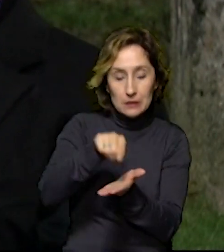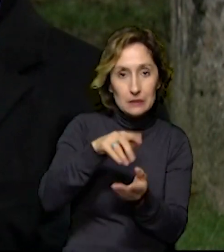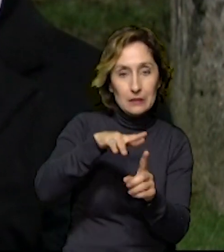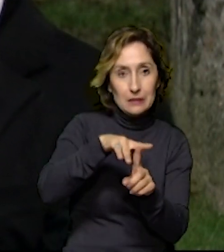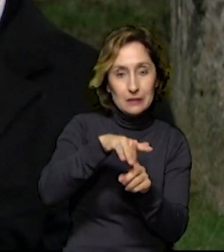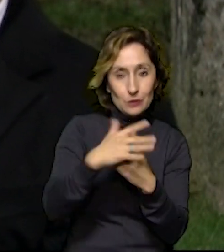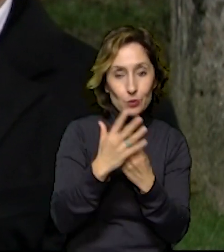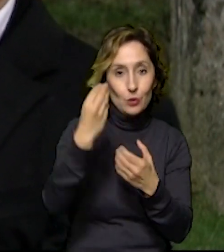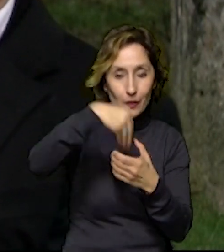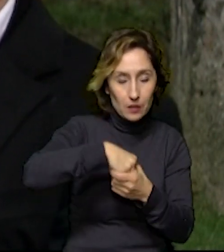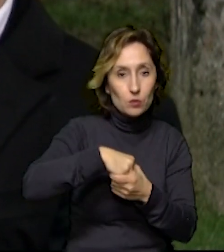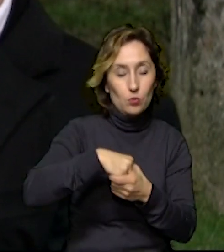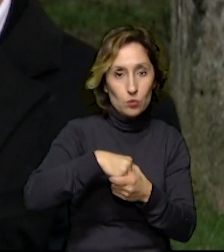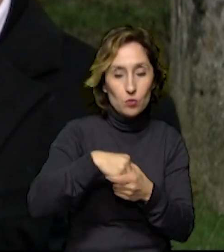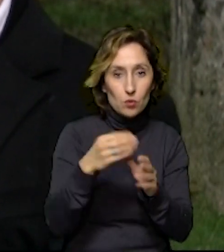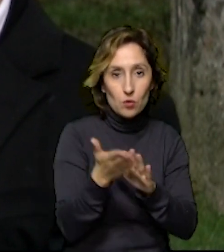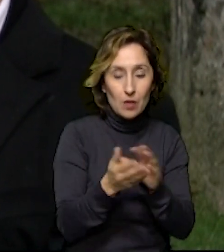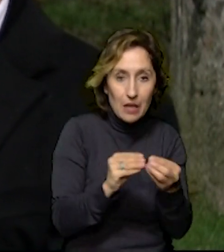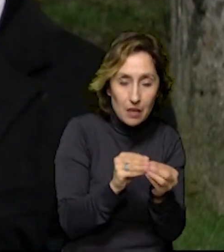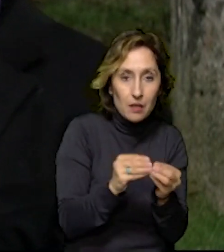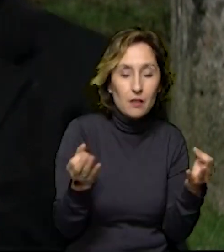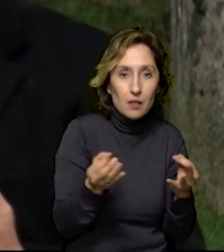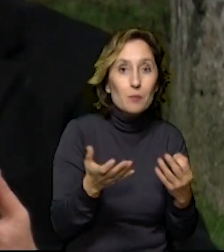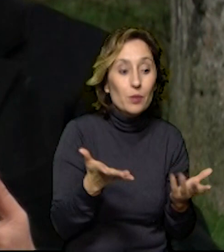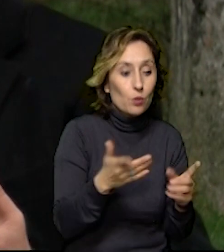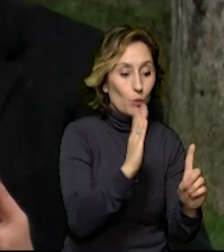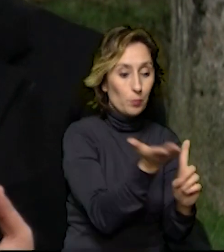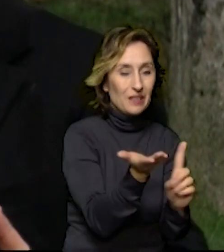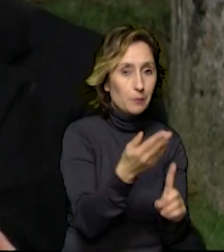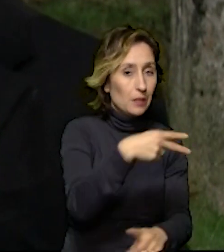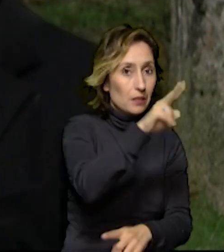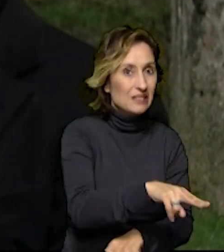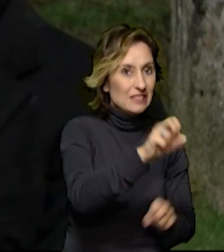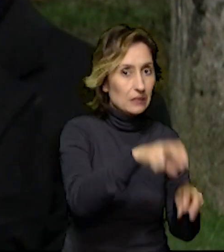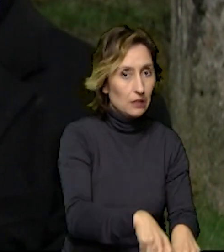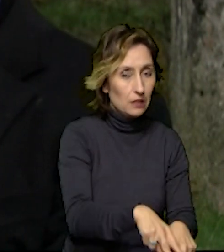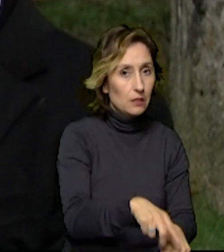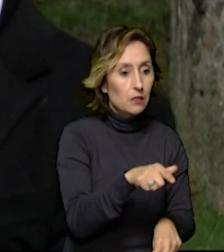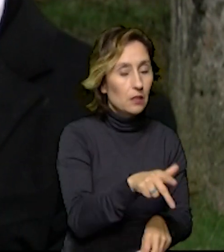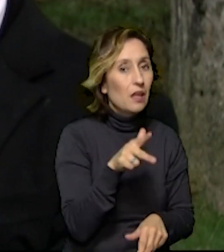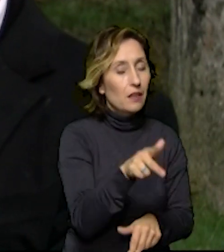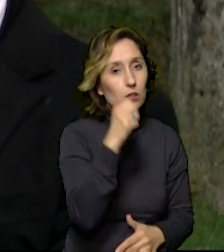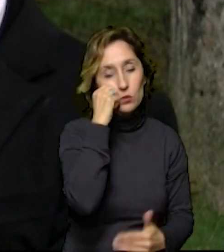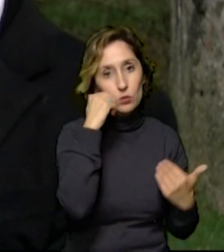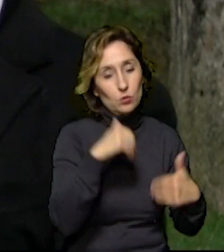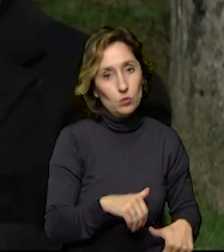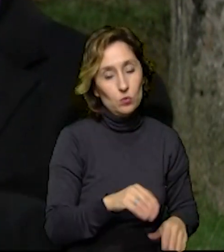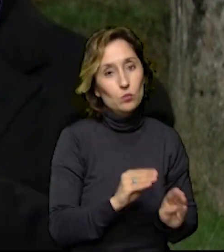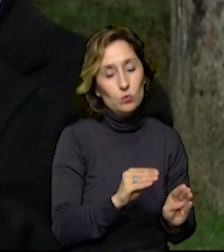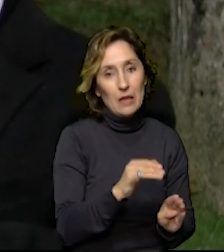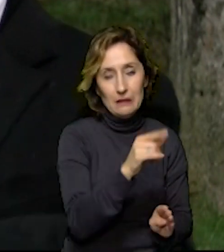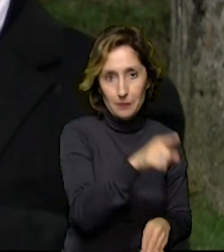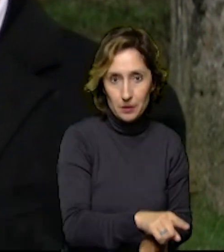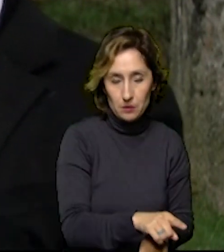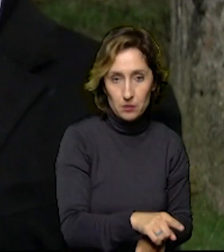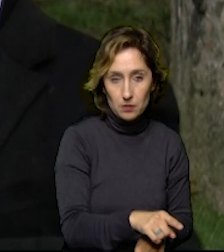sin dejar de hacer reconocimientos a esas víctimas, porque tienen todo el derecho del mundo a que los hagamos, en